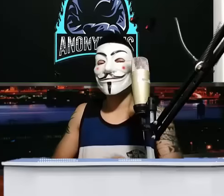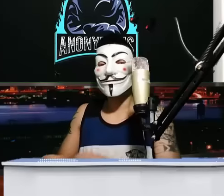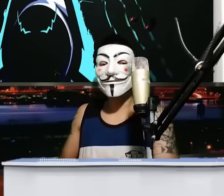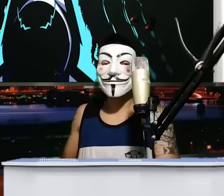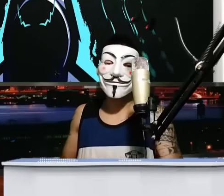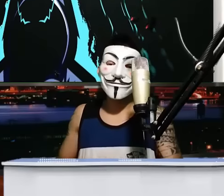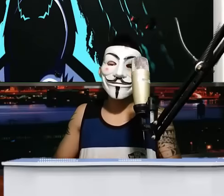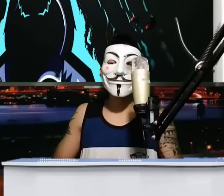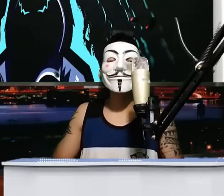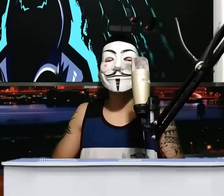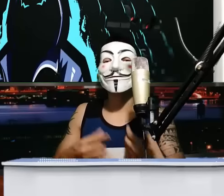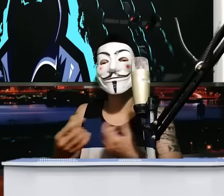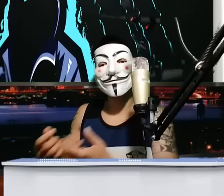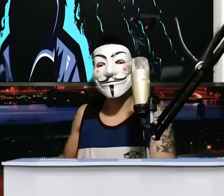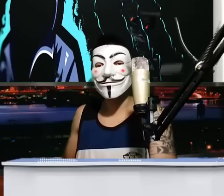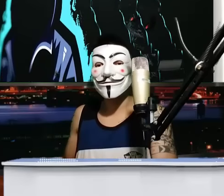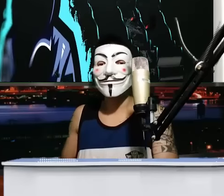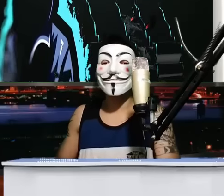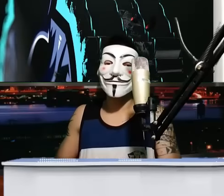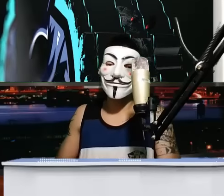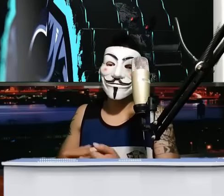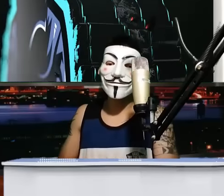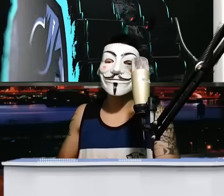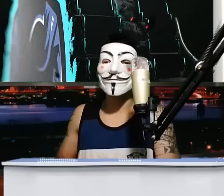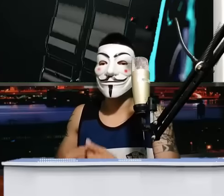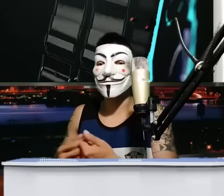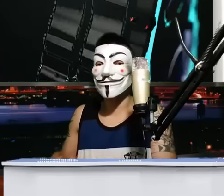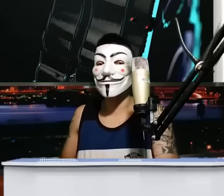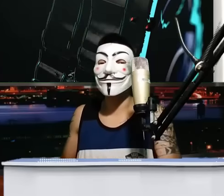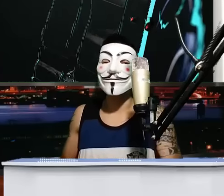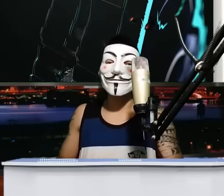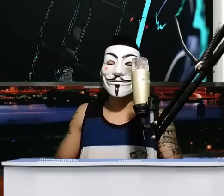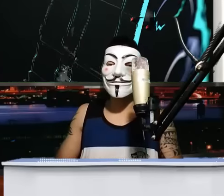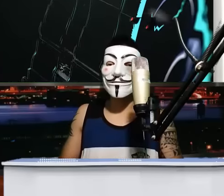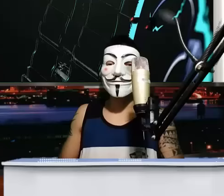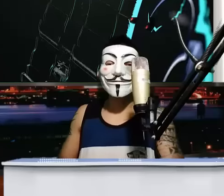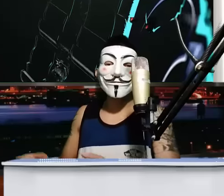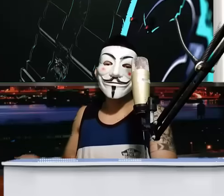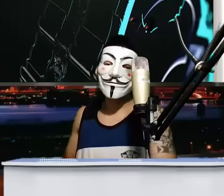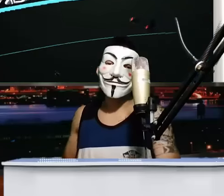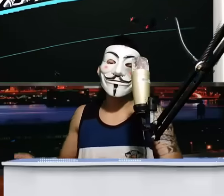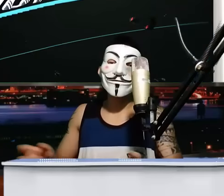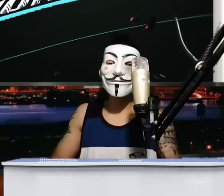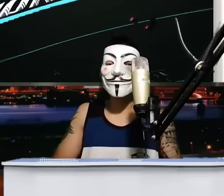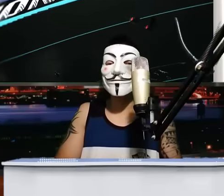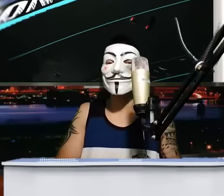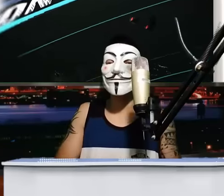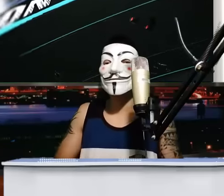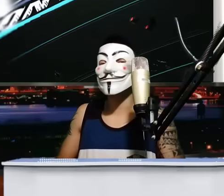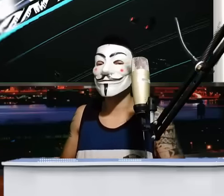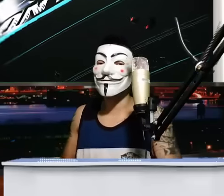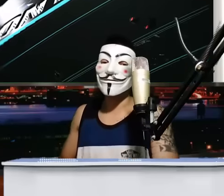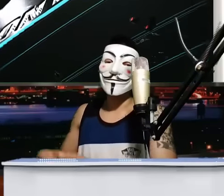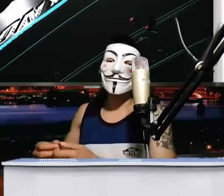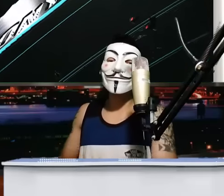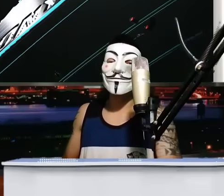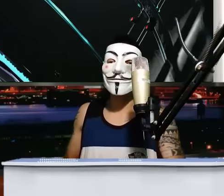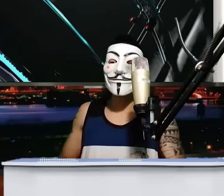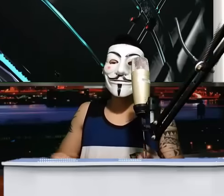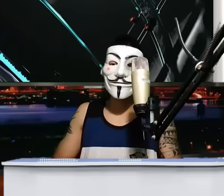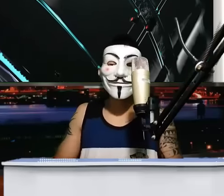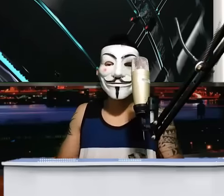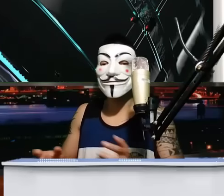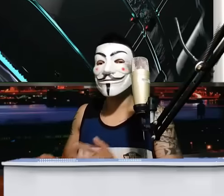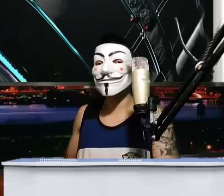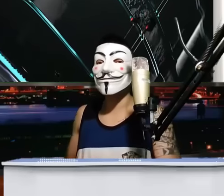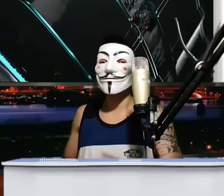Salvador, pero quizás él publicó este video cuando se fue del país. Así que muchas personas pueden venir aquí a El Salvador y grabar